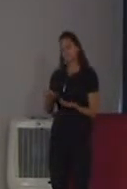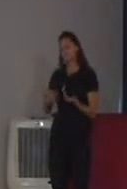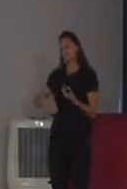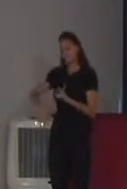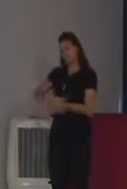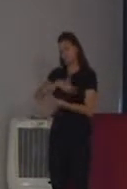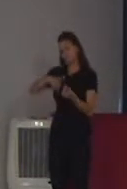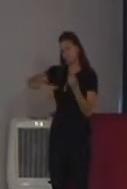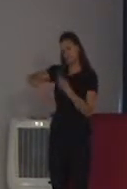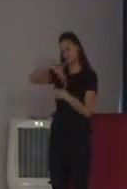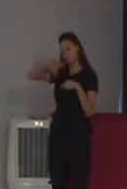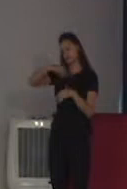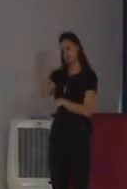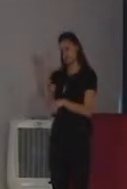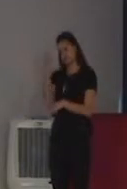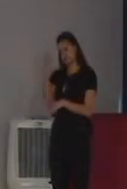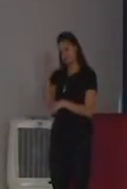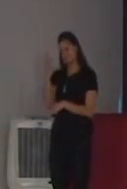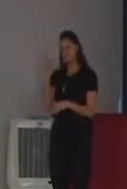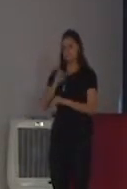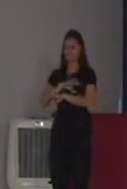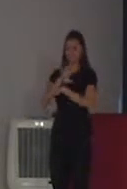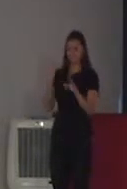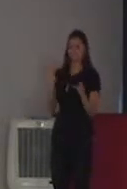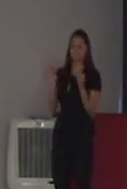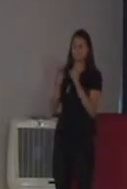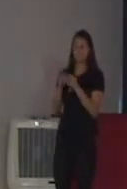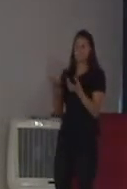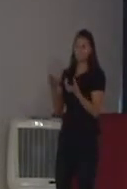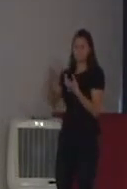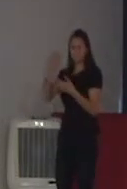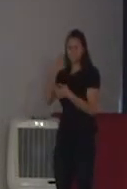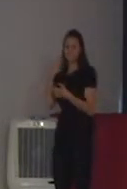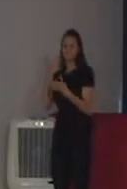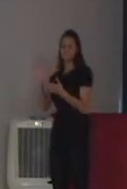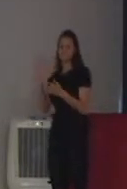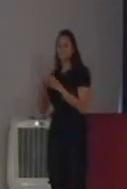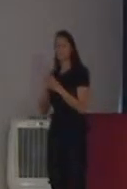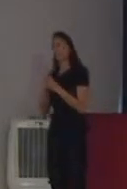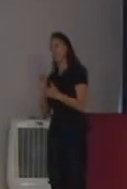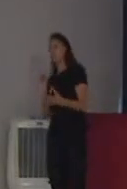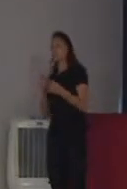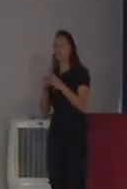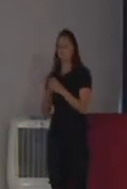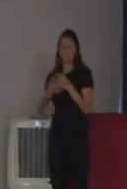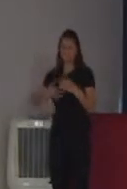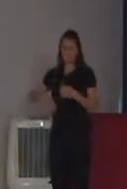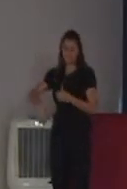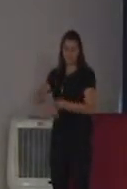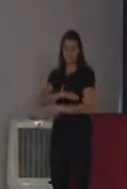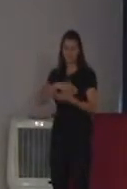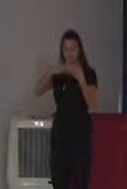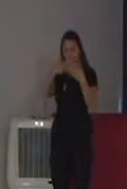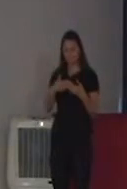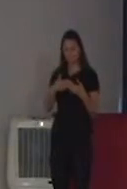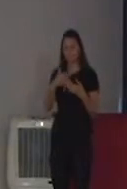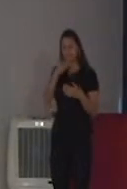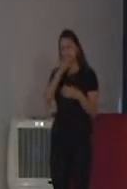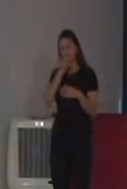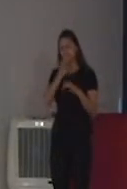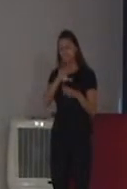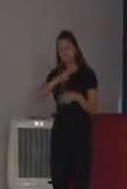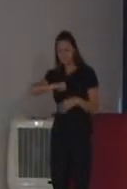el colombiano, o sea, además de todas esas historias de segregación y exclusión de la población con discapacidad, pues que los derechos de la población